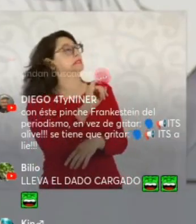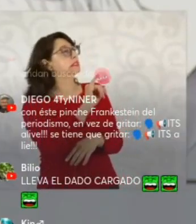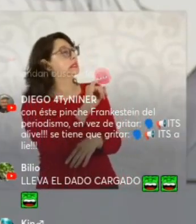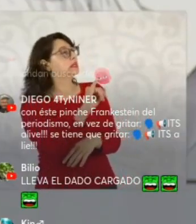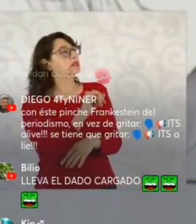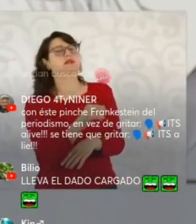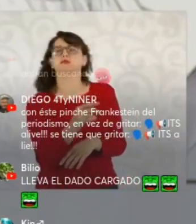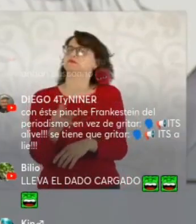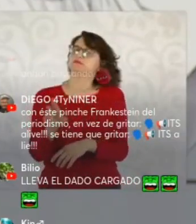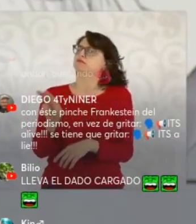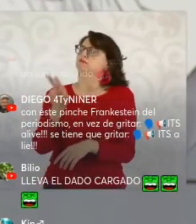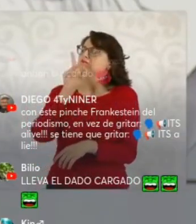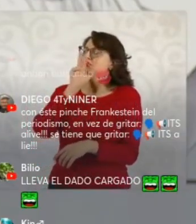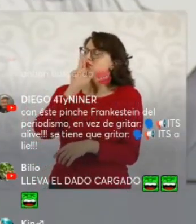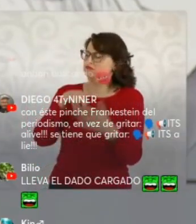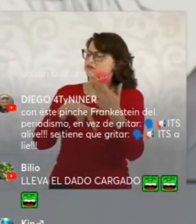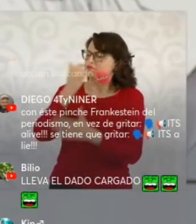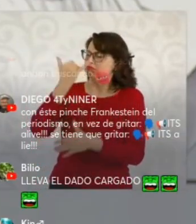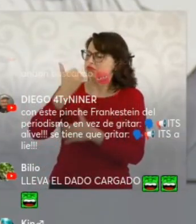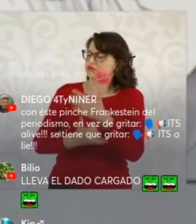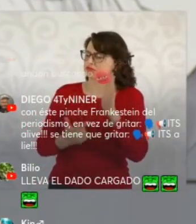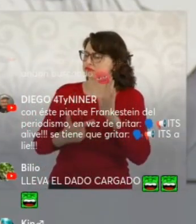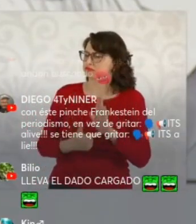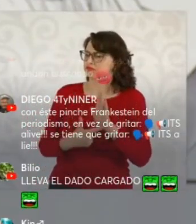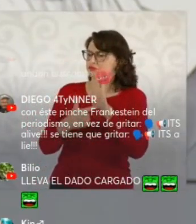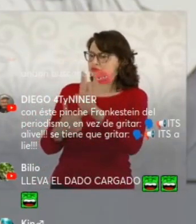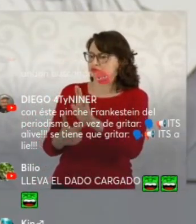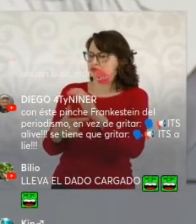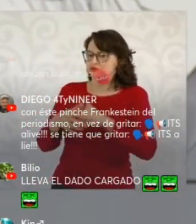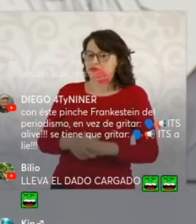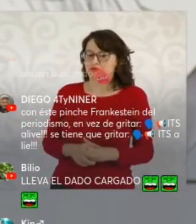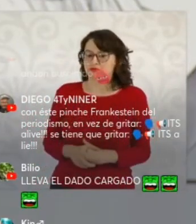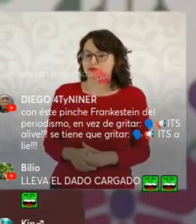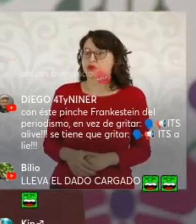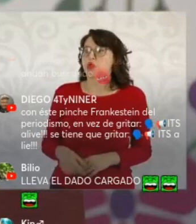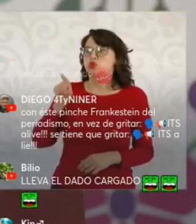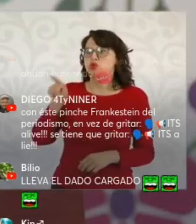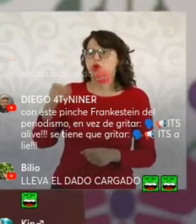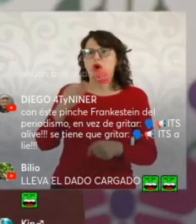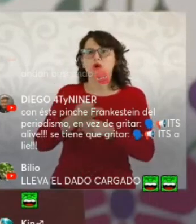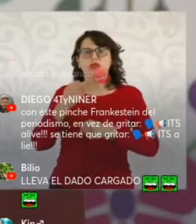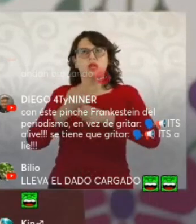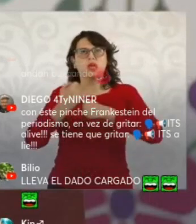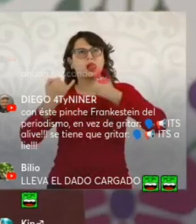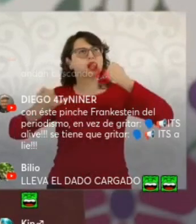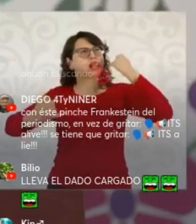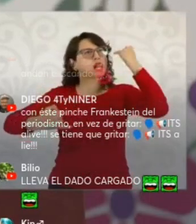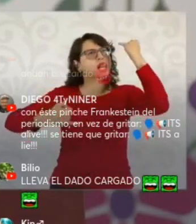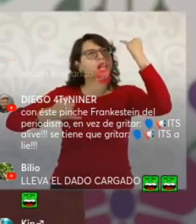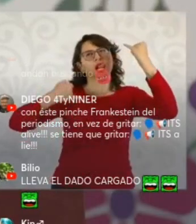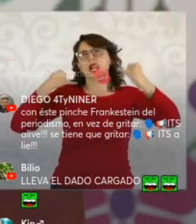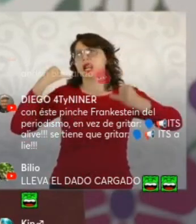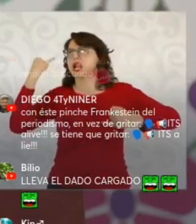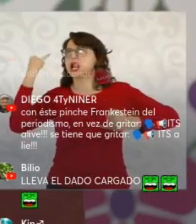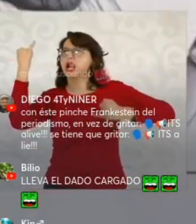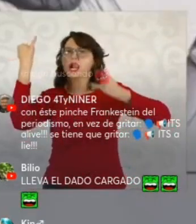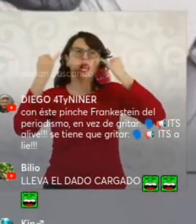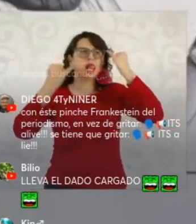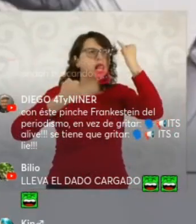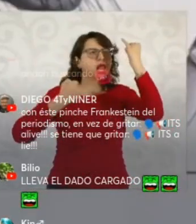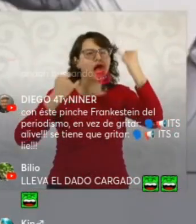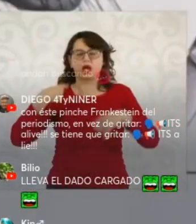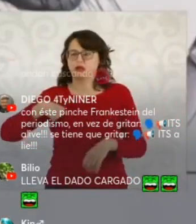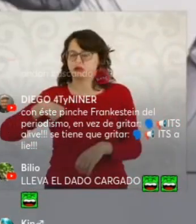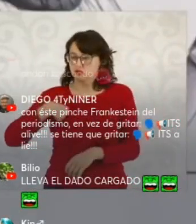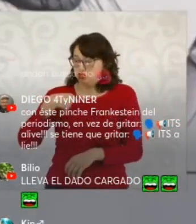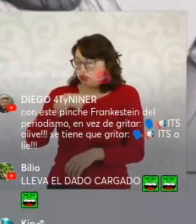A ver, ¿por qué es importante? Porque tú estás como generando una idea de que estamos mintiendo. Yo nunca le voy a mentir al